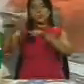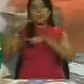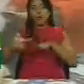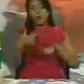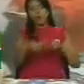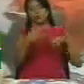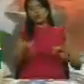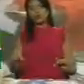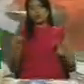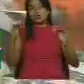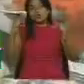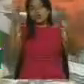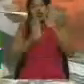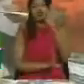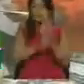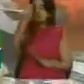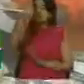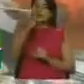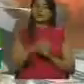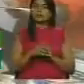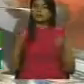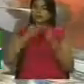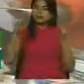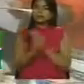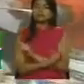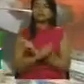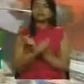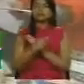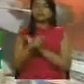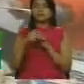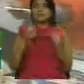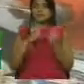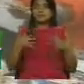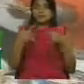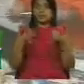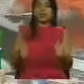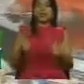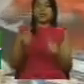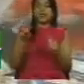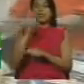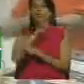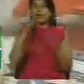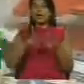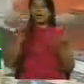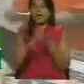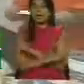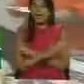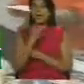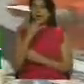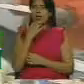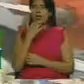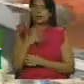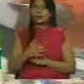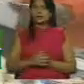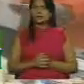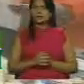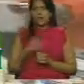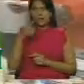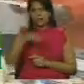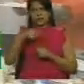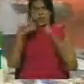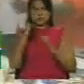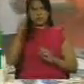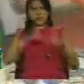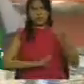grandes en función de lo que es el desarrollo. Con lo que es el cambio de las políticas de salud, todos los venezolanos cambiamos una cosa que se llama, lo llaman ahí los científicos,